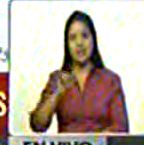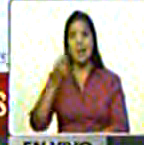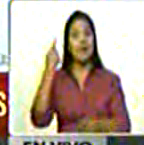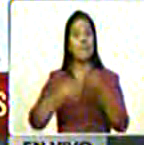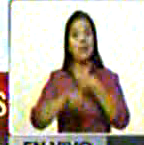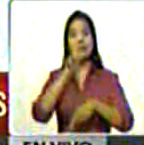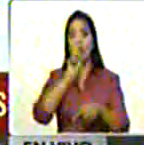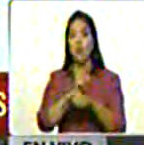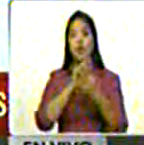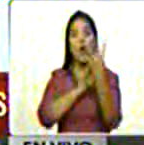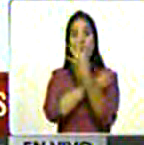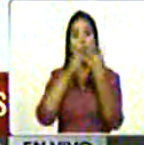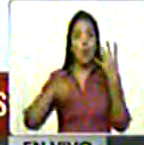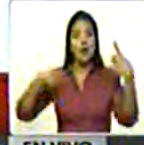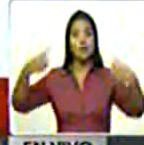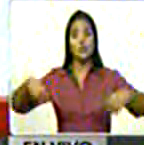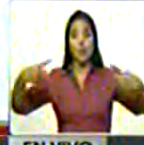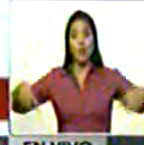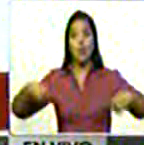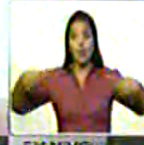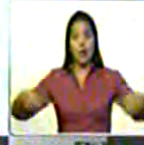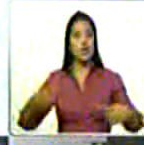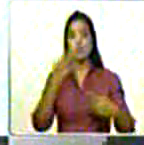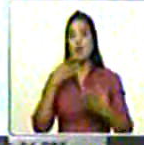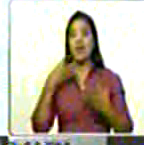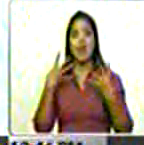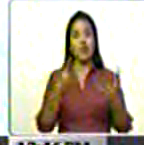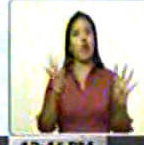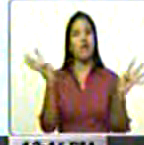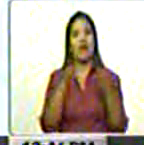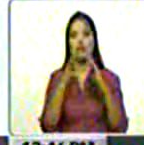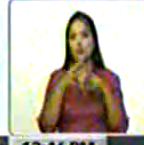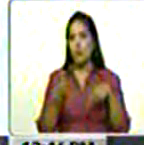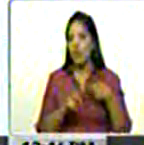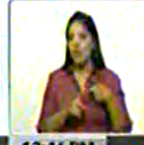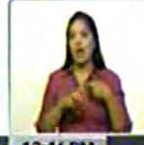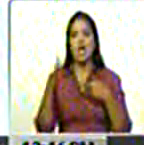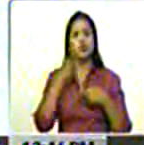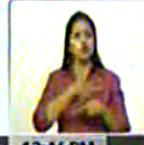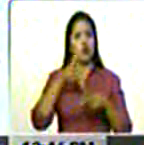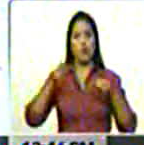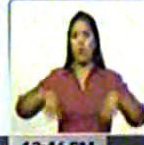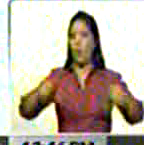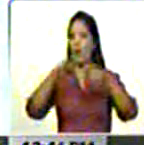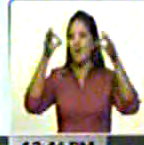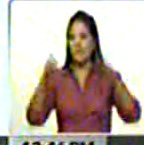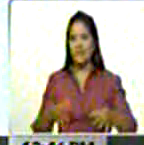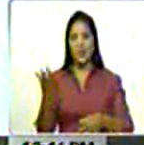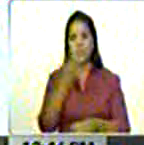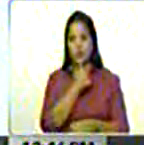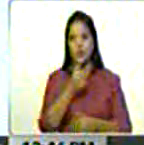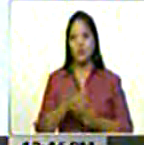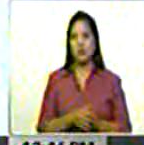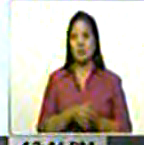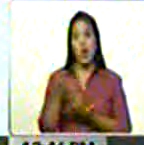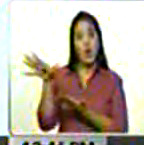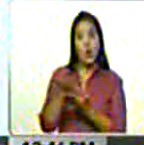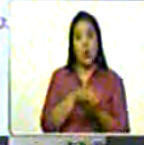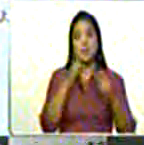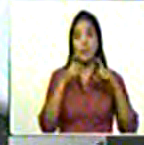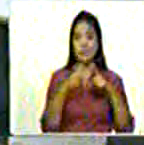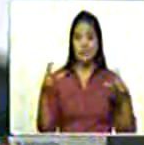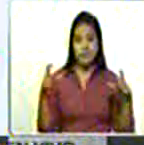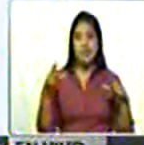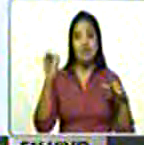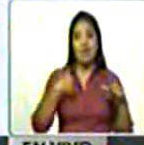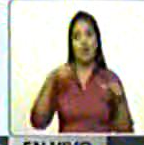únicamente de los cuatro cauchos, no emito factura fiscal, no soy tienda física, y después dice, copia y pegue este vínculo y obtiene